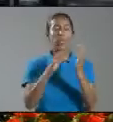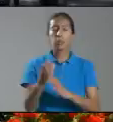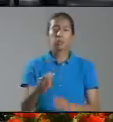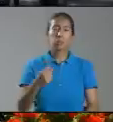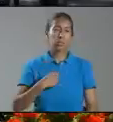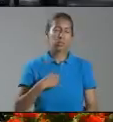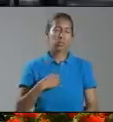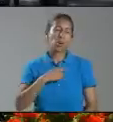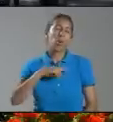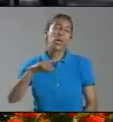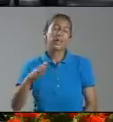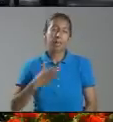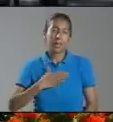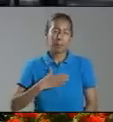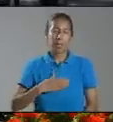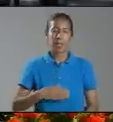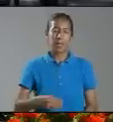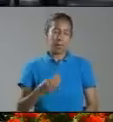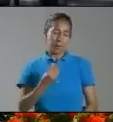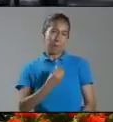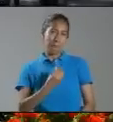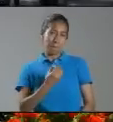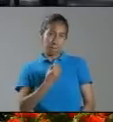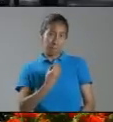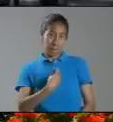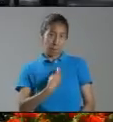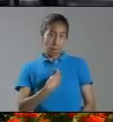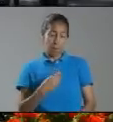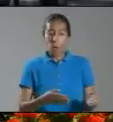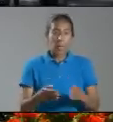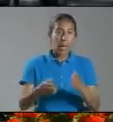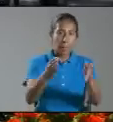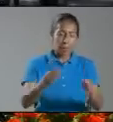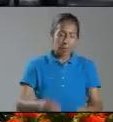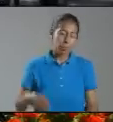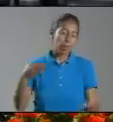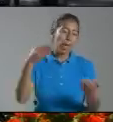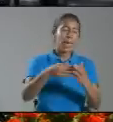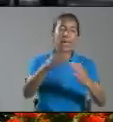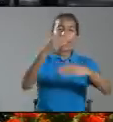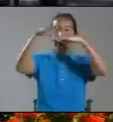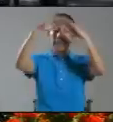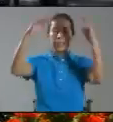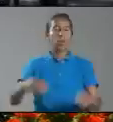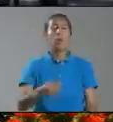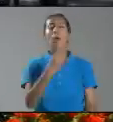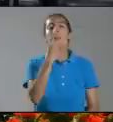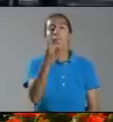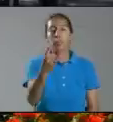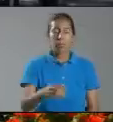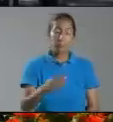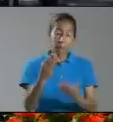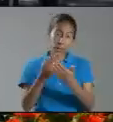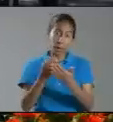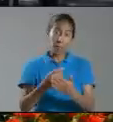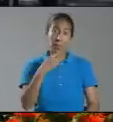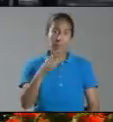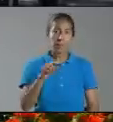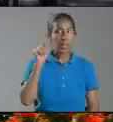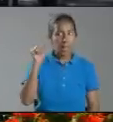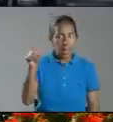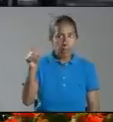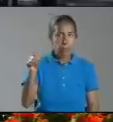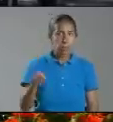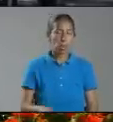voy a hacer mi propio camino y voy a llegar al cielo. Discúlpeme, pero la Biblia misma dice que esos son salteadores,